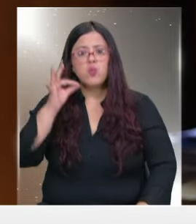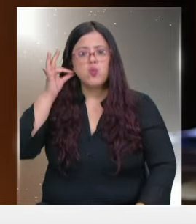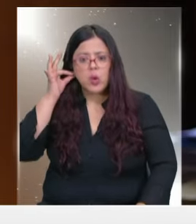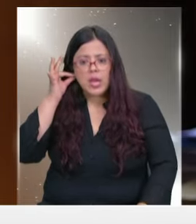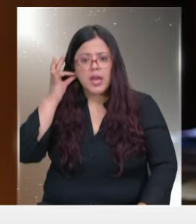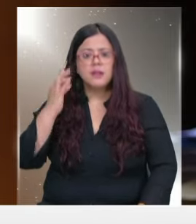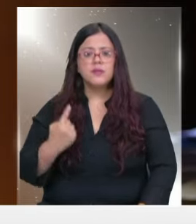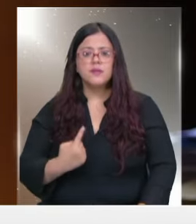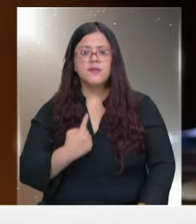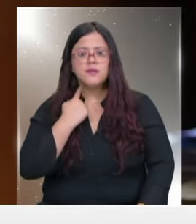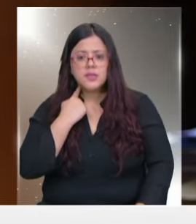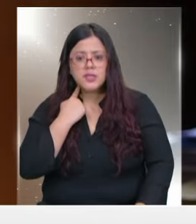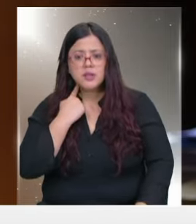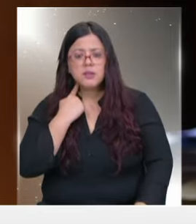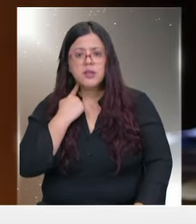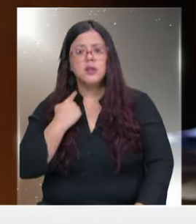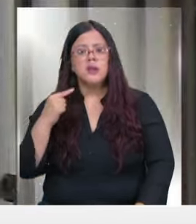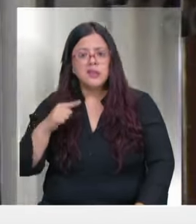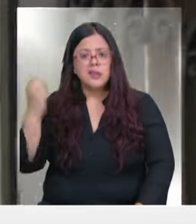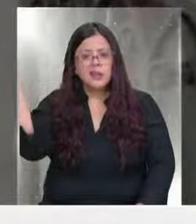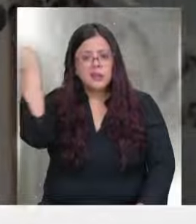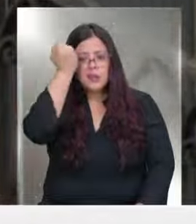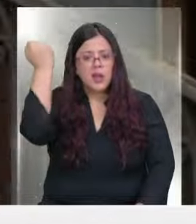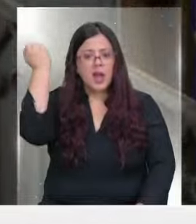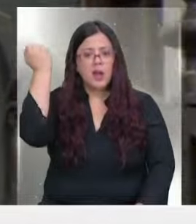puede ser víctima. Esto marca para toda la vida.